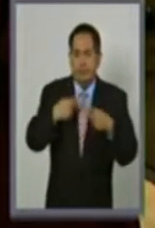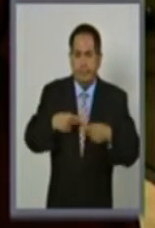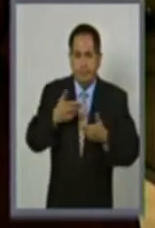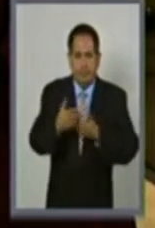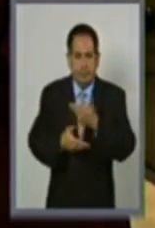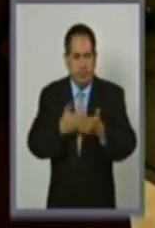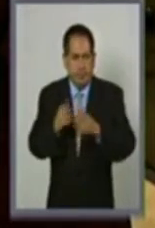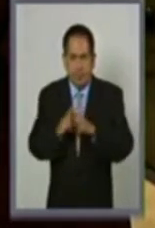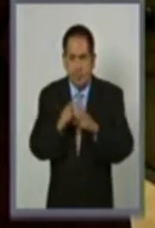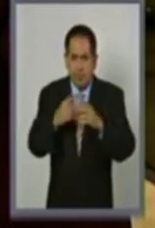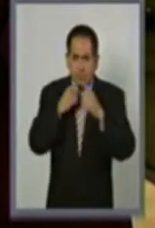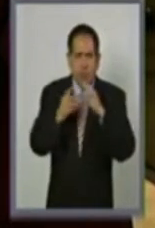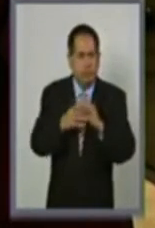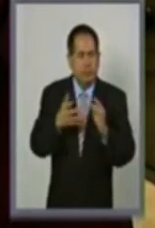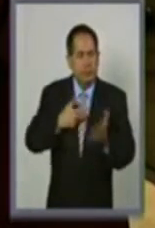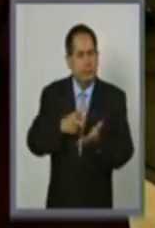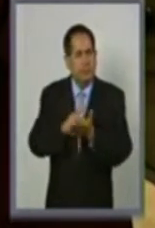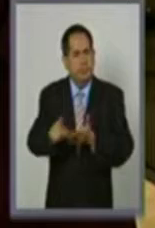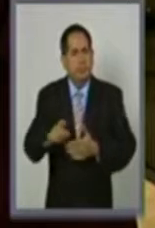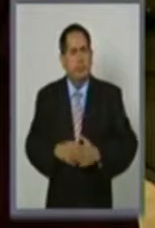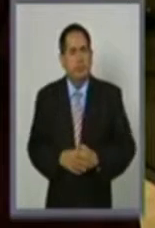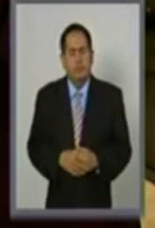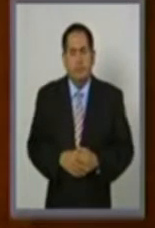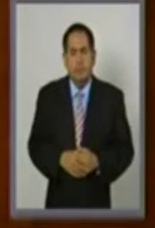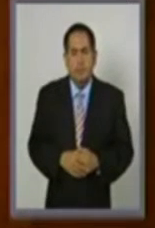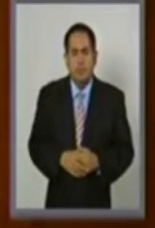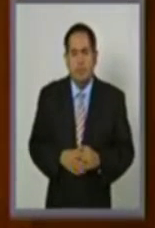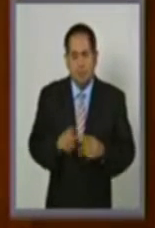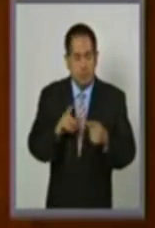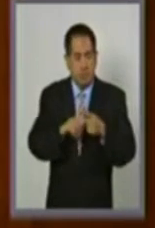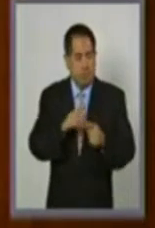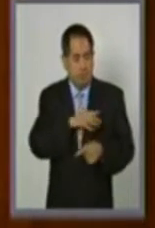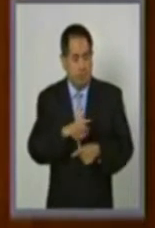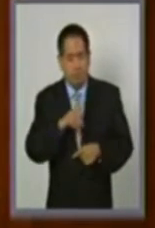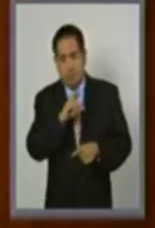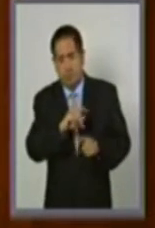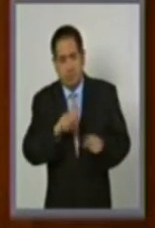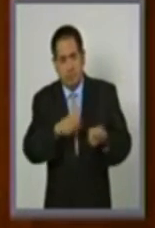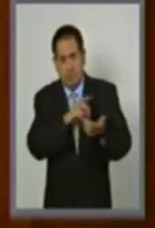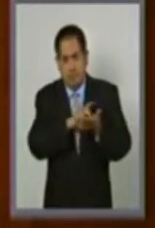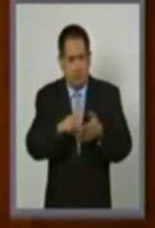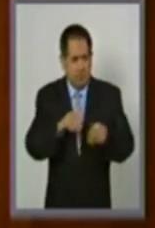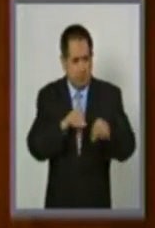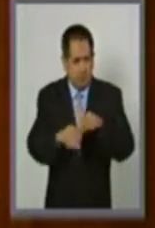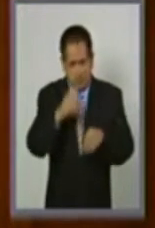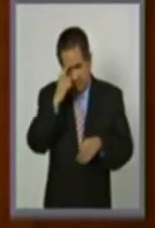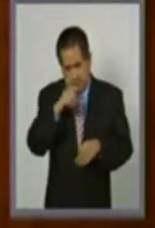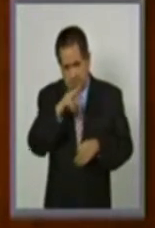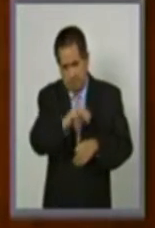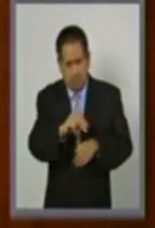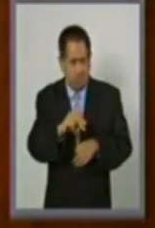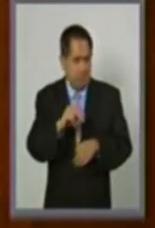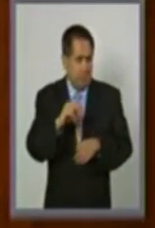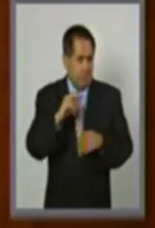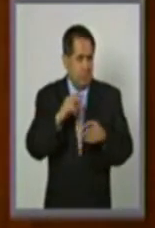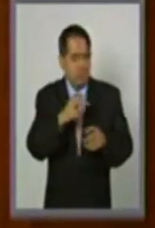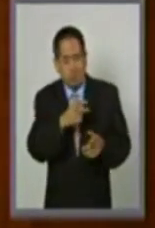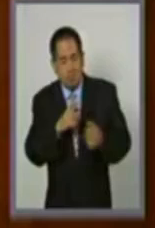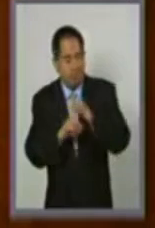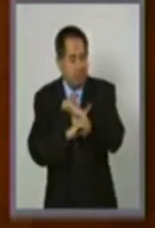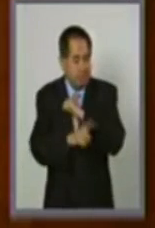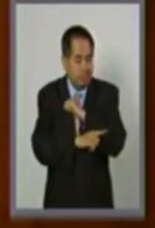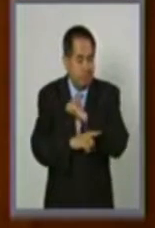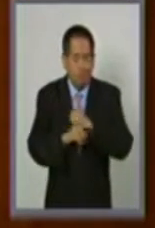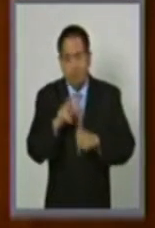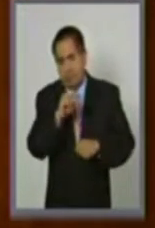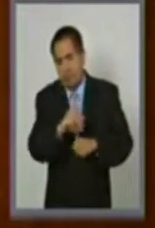una prestación o que tenga un derecho; a quien niegue o restrinja los derechos laborales, principalmente por razón de género o embarazo.